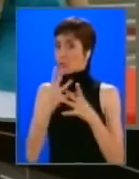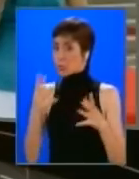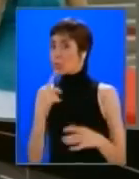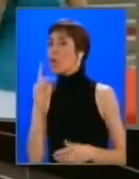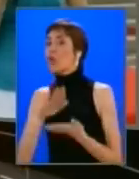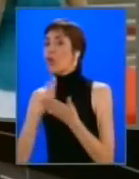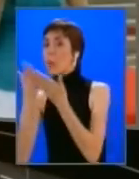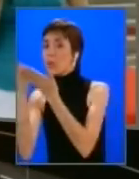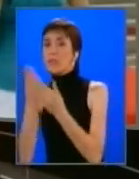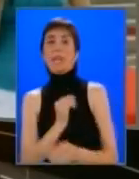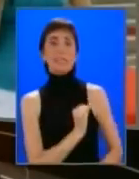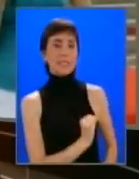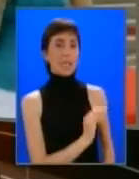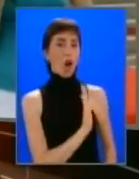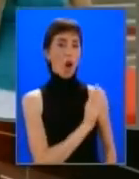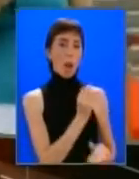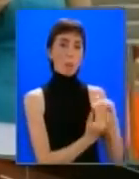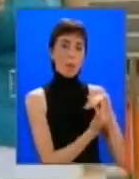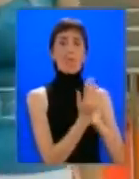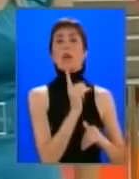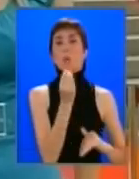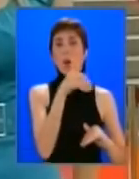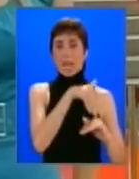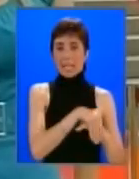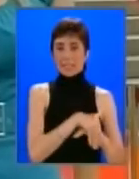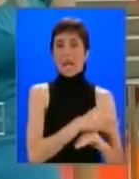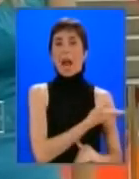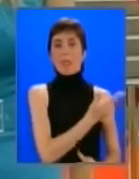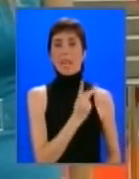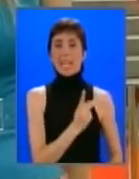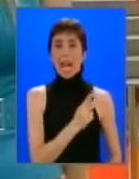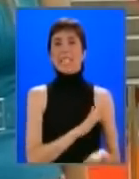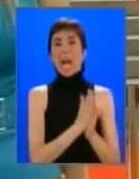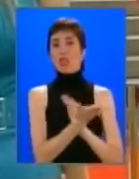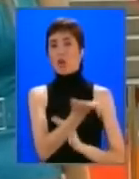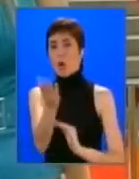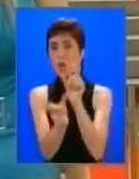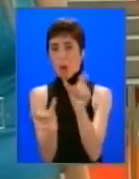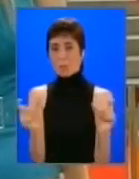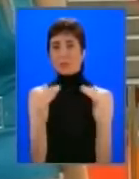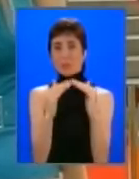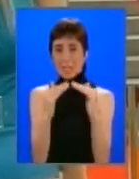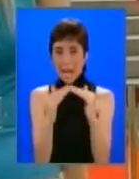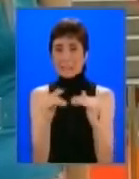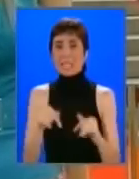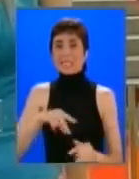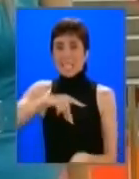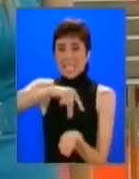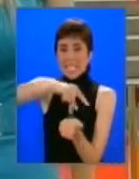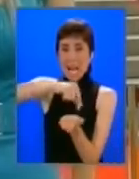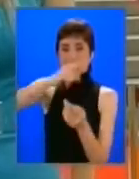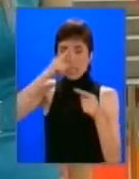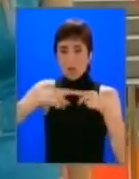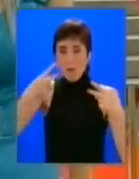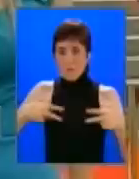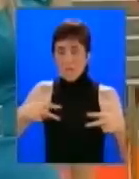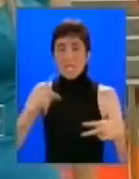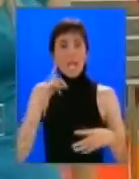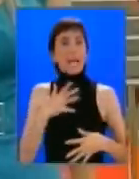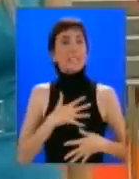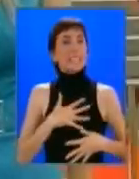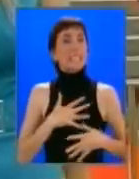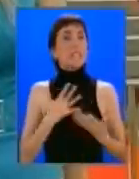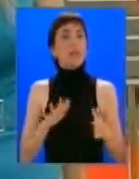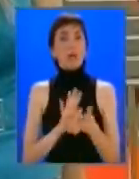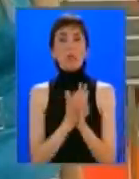Así es, Karina. Hola, muy buenos días, muy buenas tardes a todos allí también en su casa. Estamos acá en el casino de Viña del Mar porque ya se siente todo